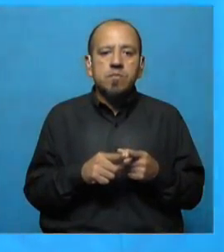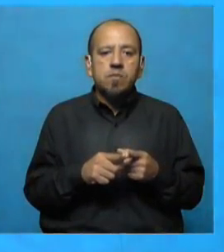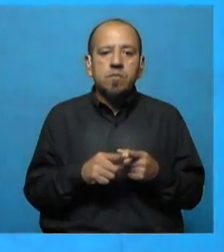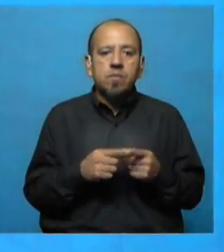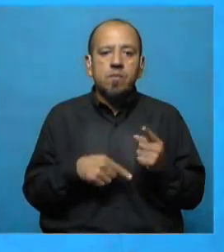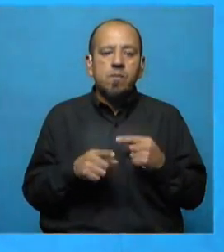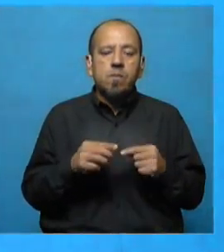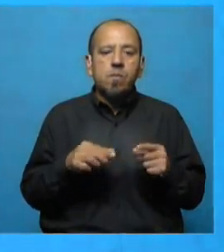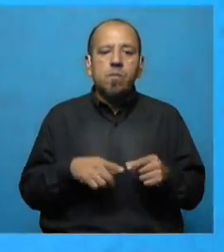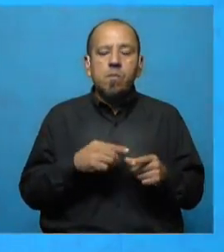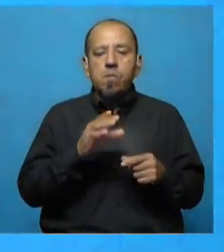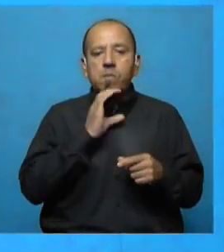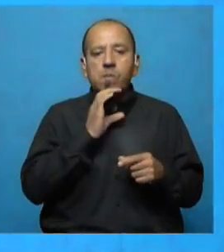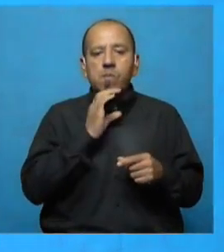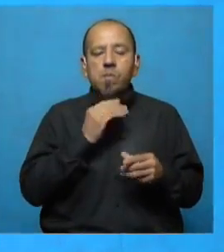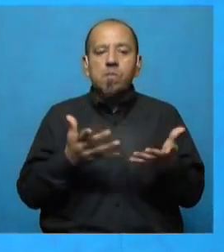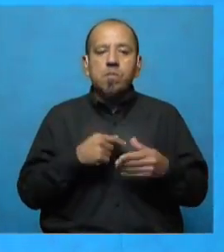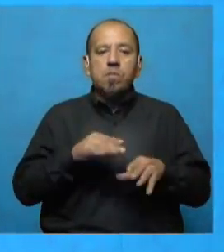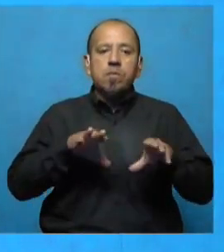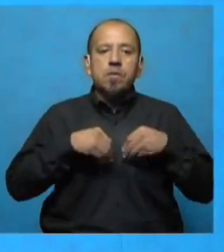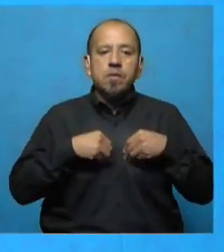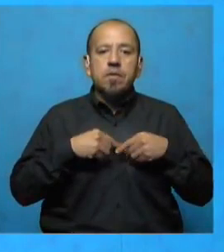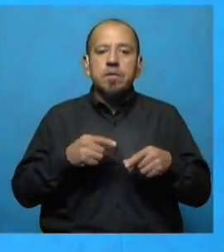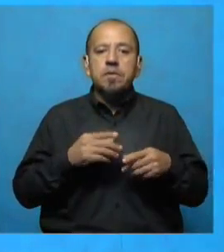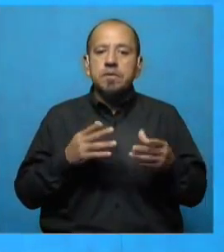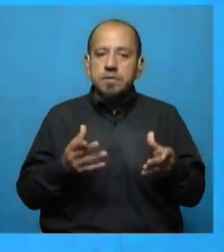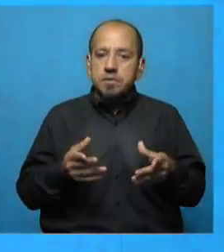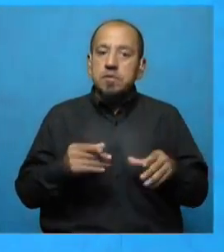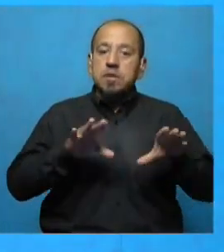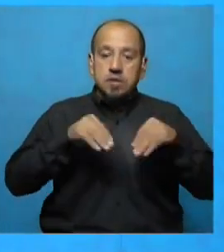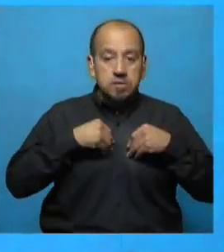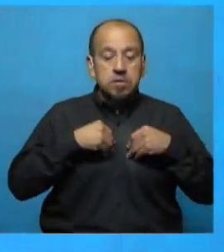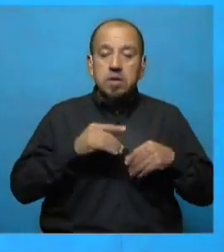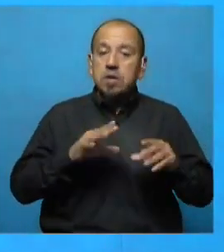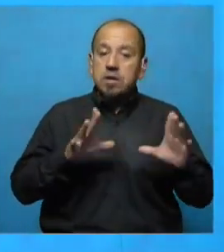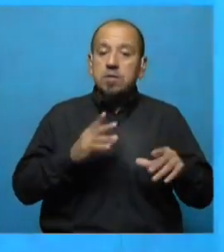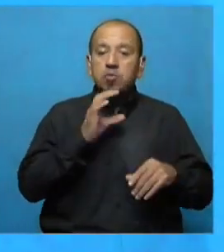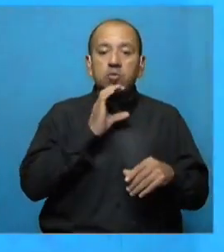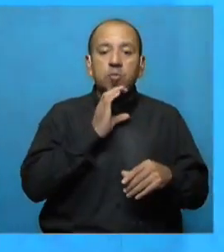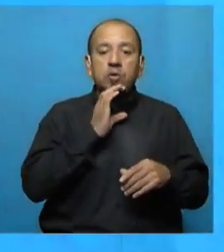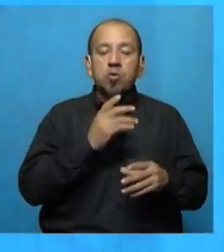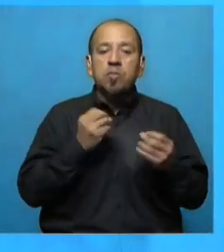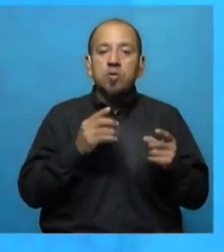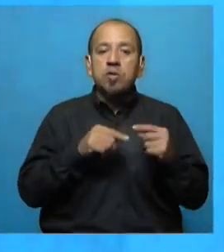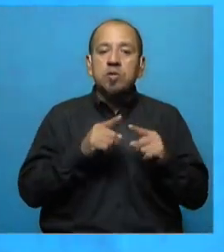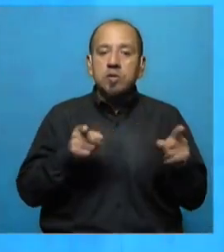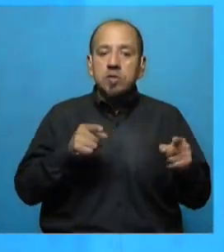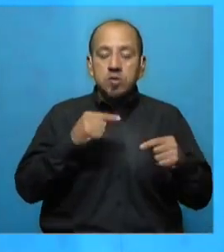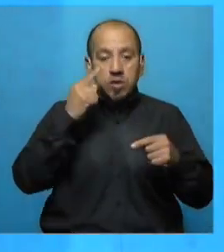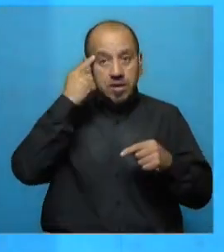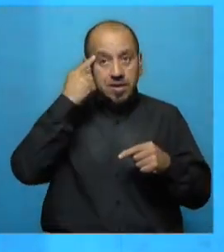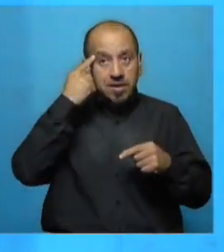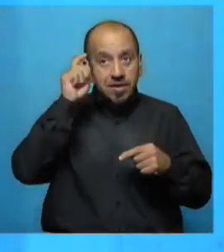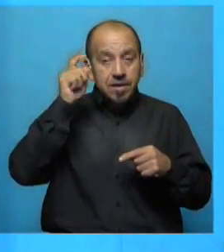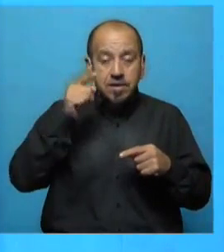lo del programa humor ahora te lo acepto pero me costó pilas aceptar que éramos un programa de humor este porque no era la intención